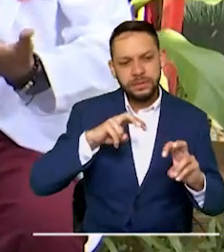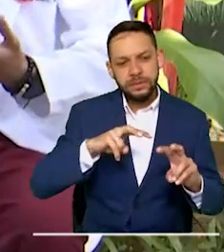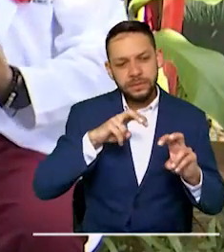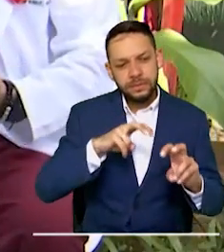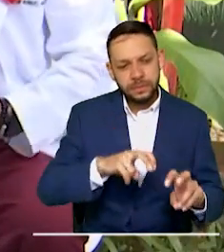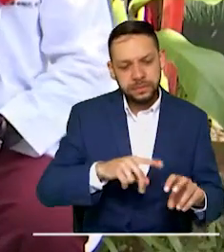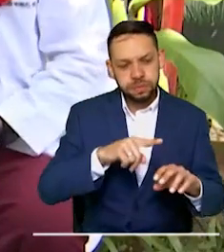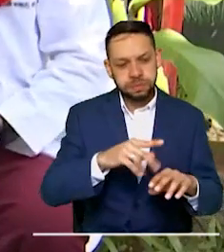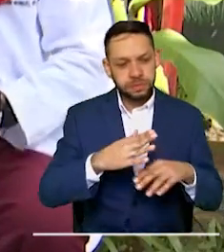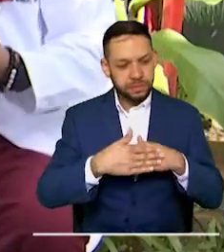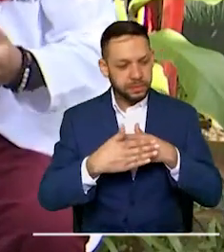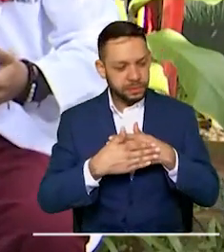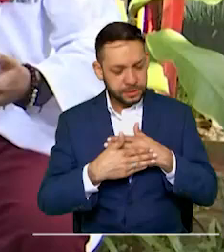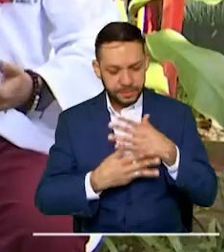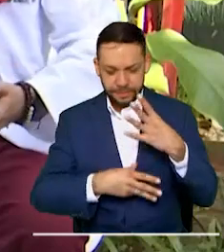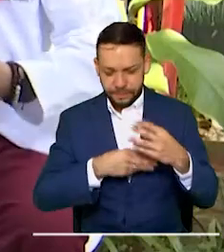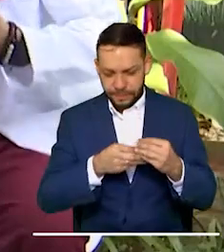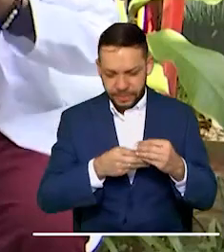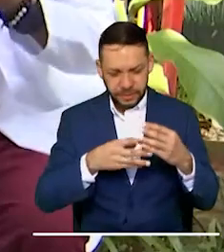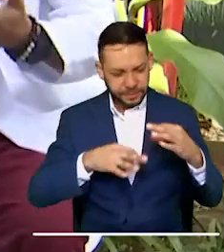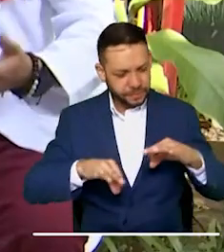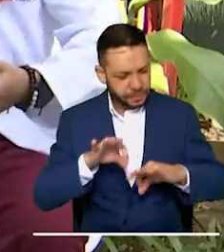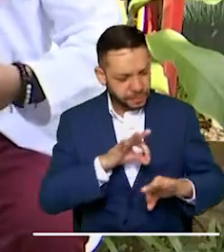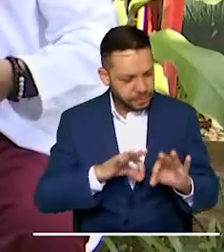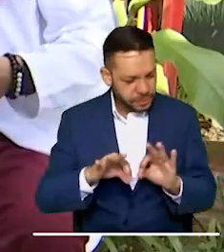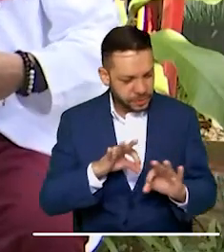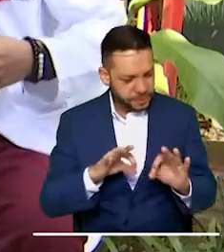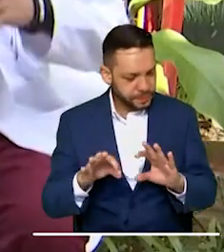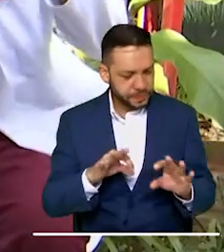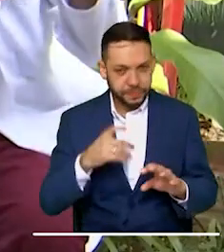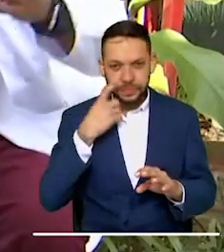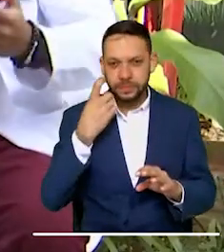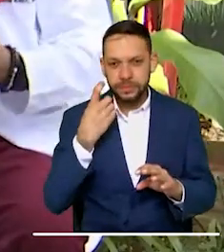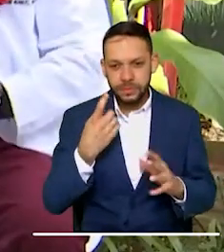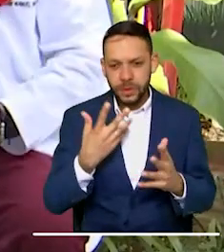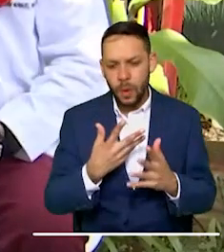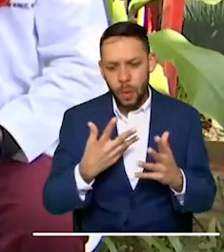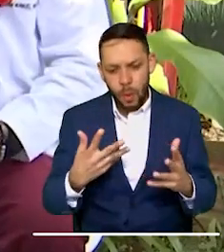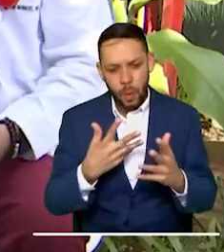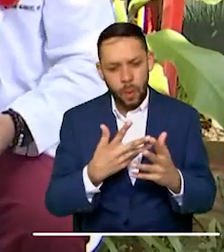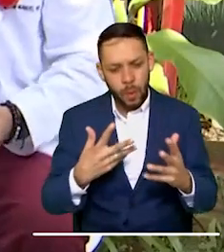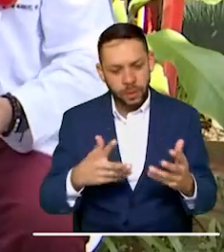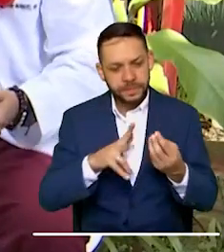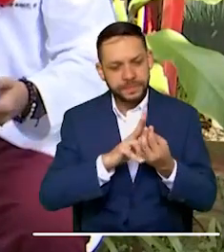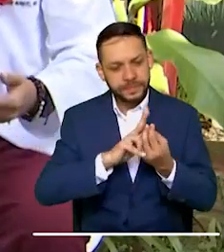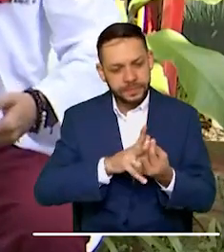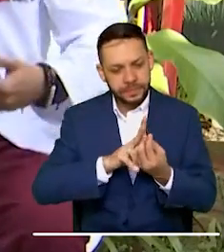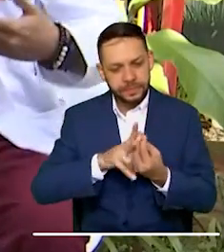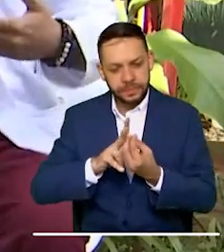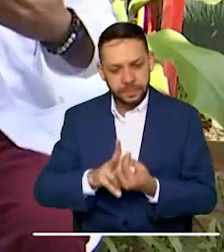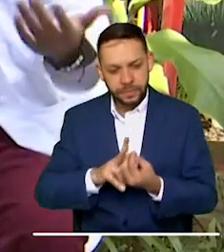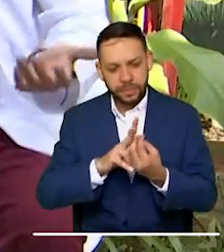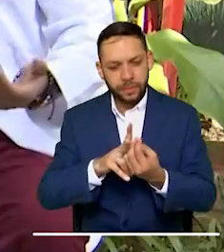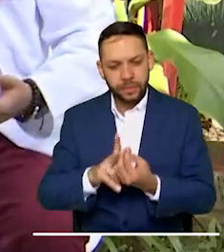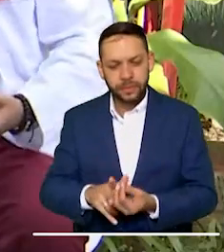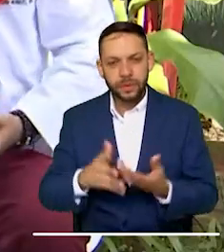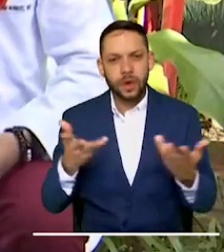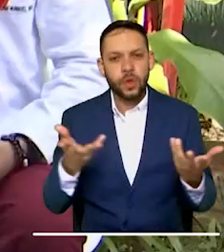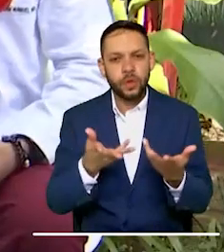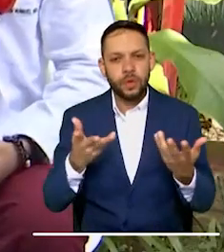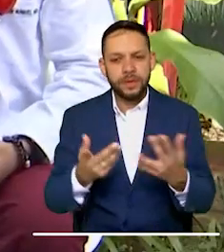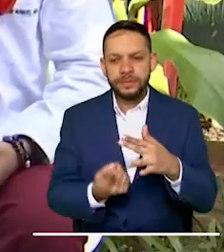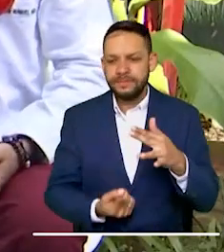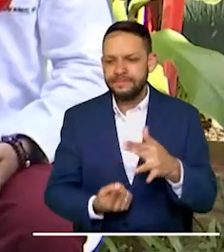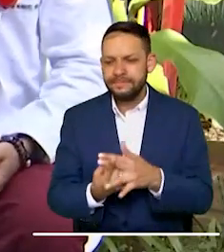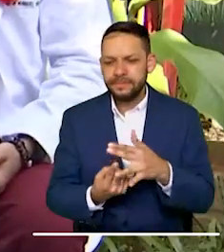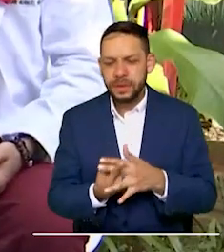los síntomas que se tiene, sino buscar mediante múltiples herramientas diagnósticas dónde está el origen